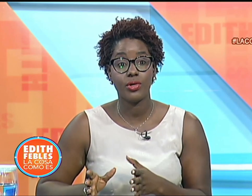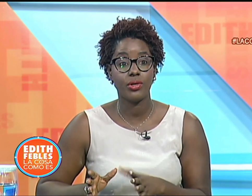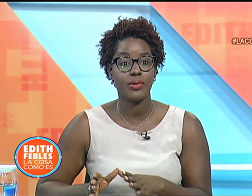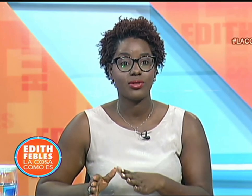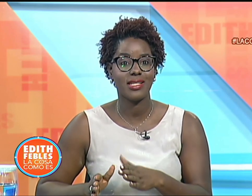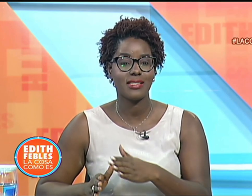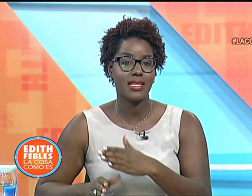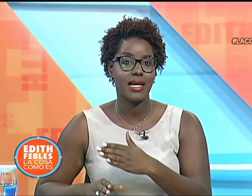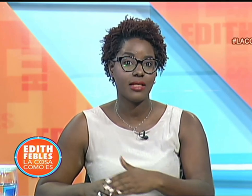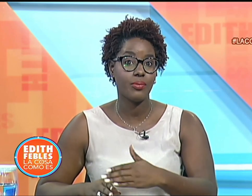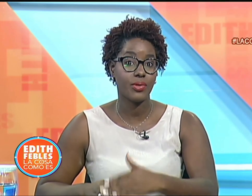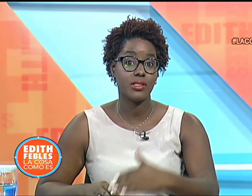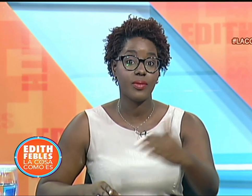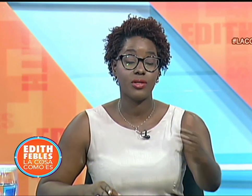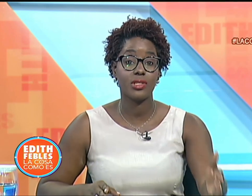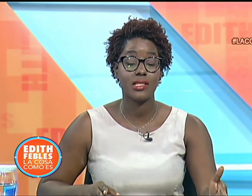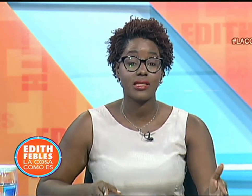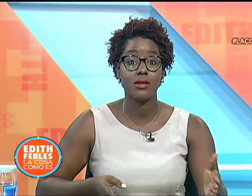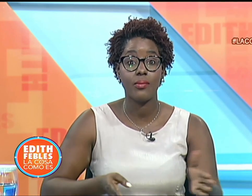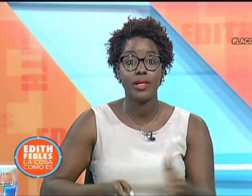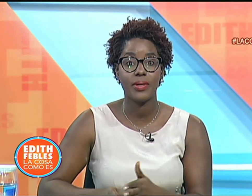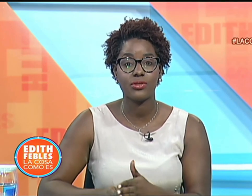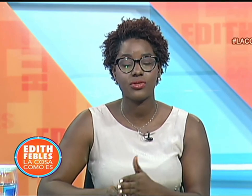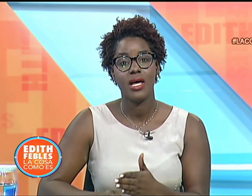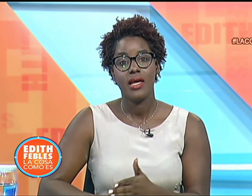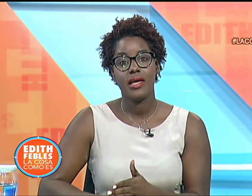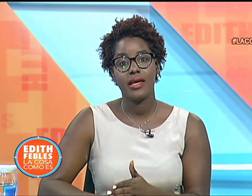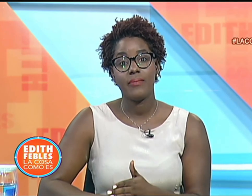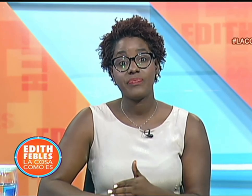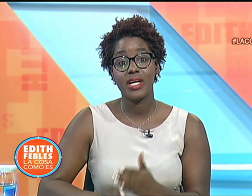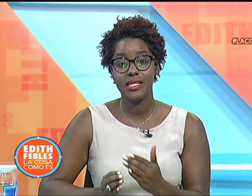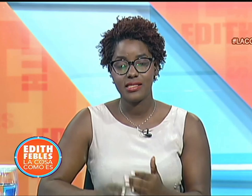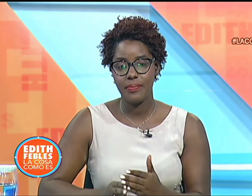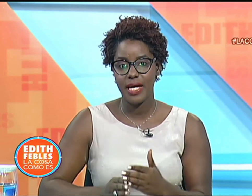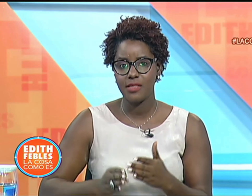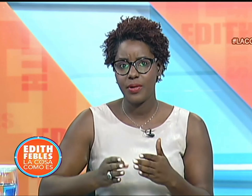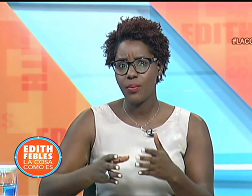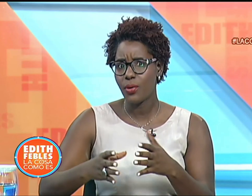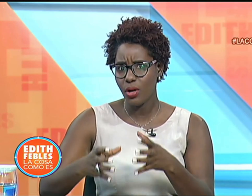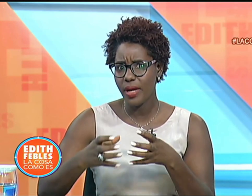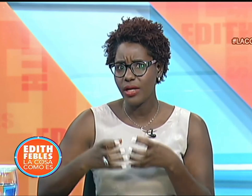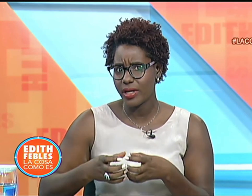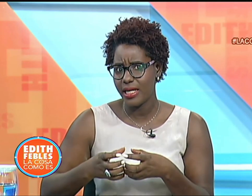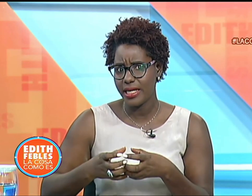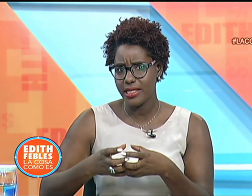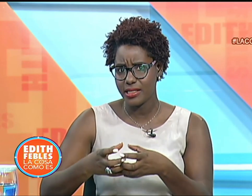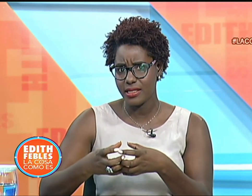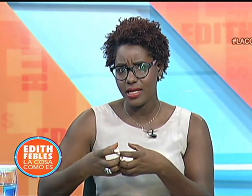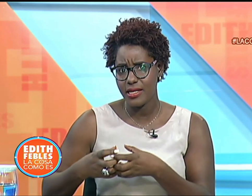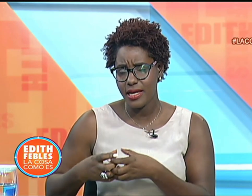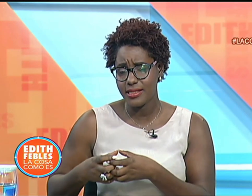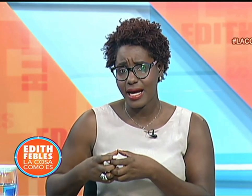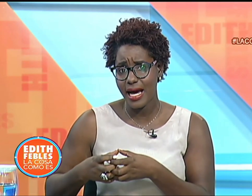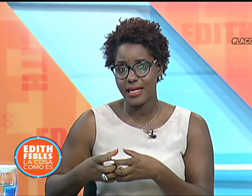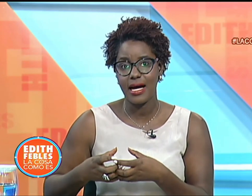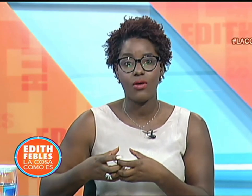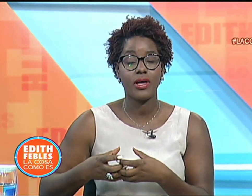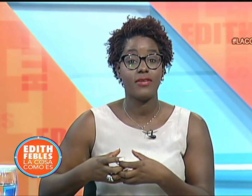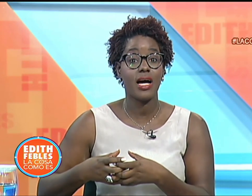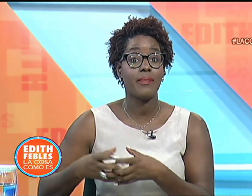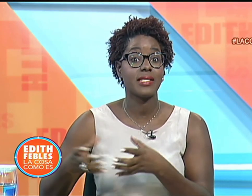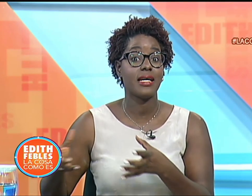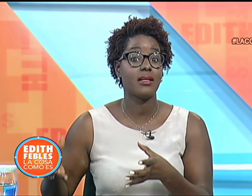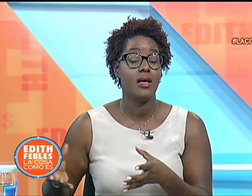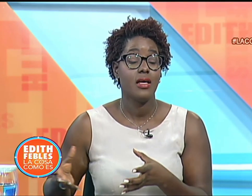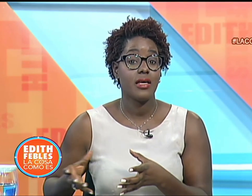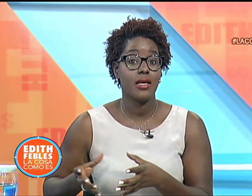el número de personas que está ganando por encima de los 35 mil pesos en este país, pero por lo menos que le quite esa carga, o qué